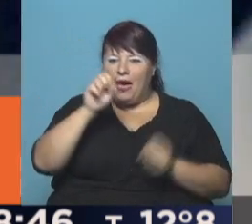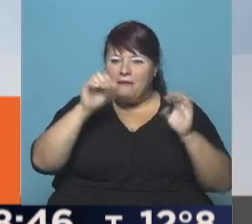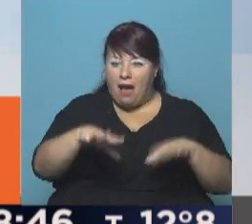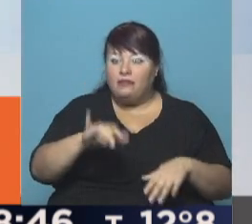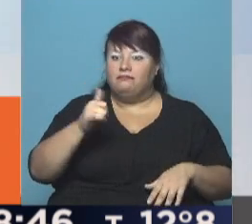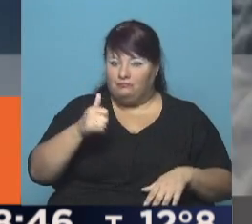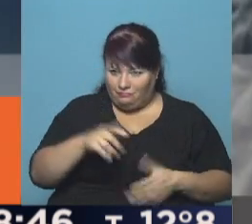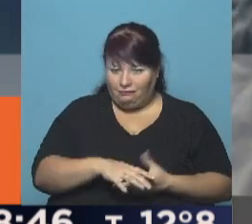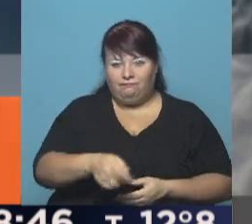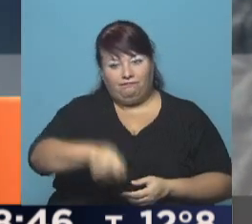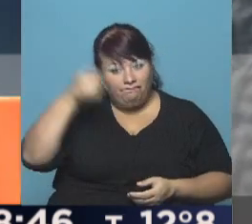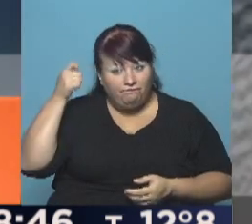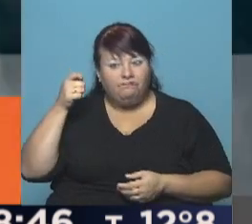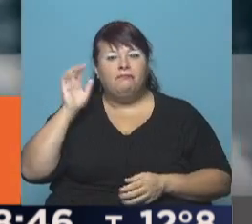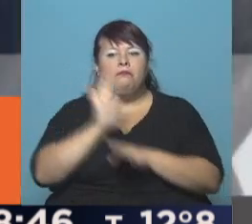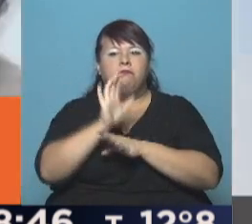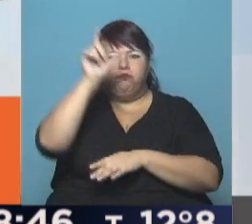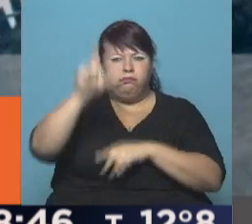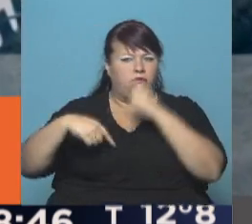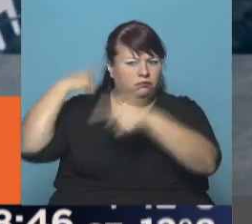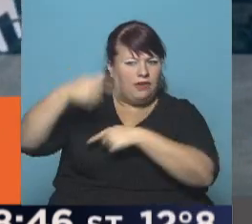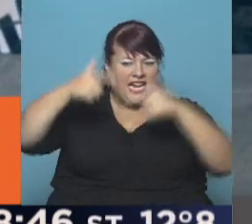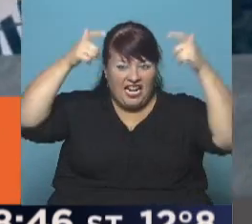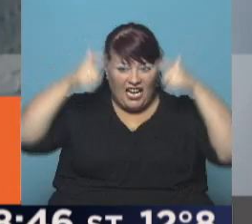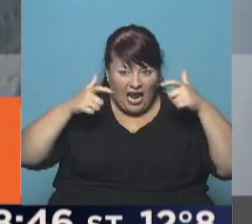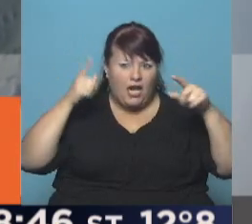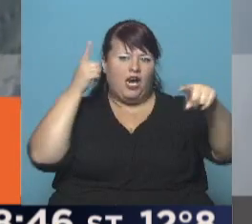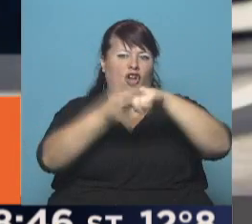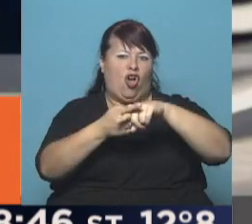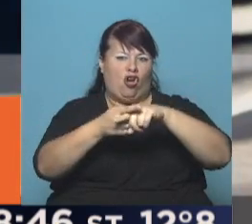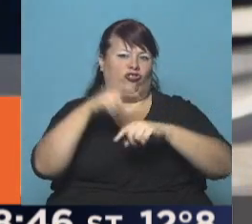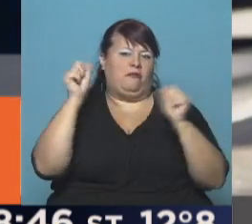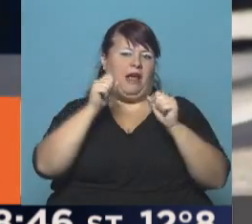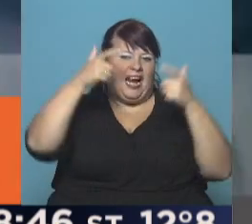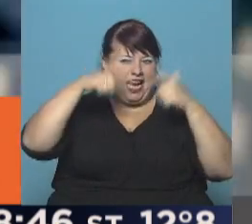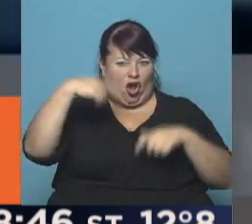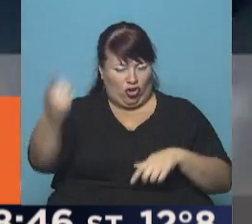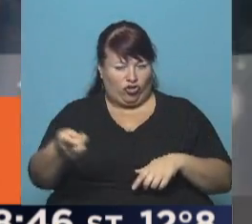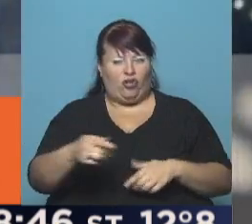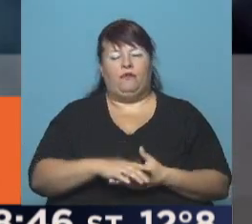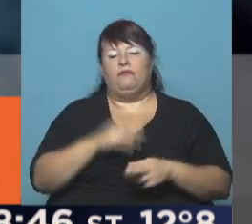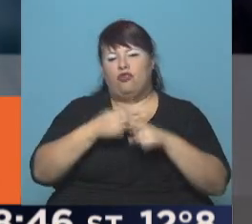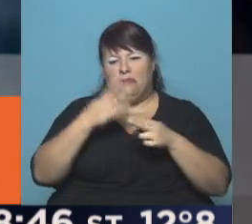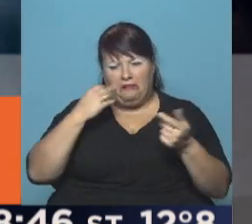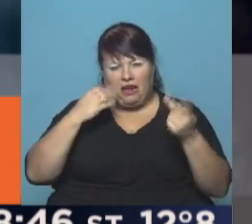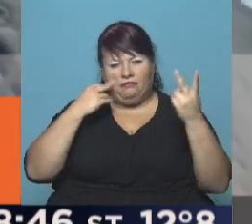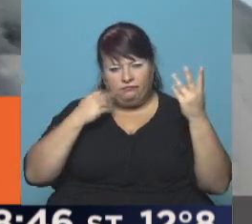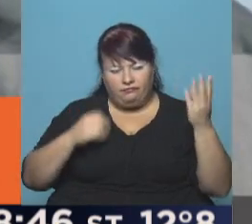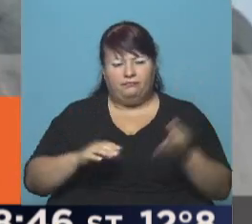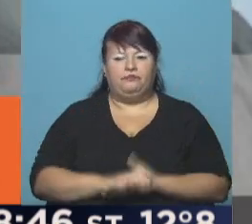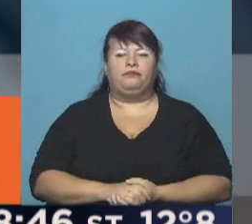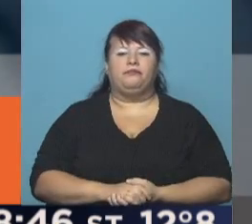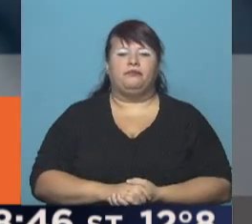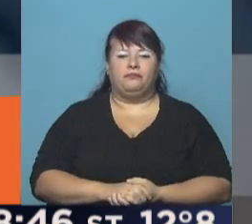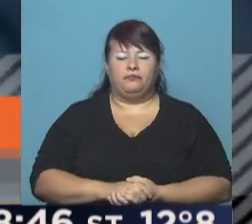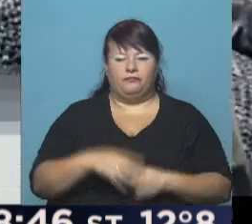sí, Excalibur, lo cual lo señala como heredero al trono y lo enfrenta con el despótico Rey Vortigern, con Charlie Hunnam, Jude Law, Eric Bana,